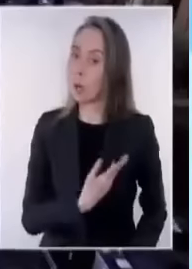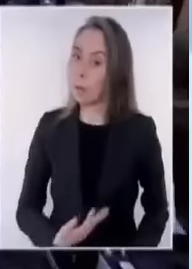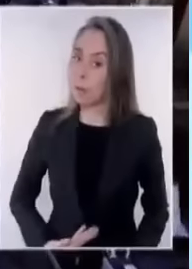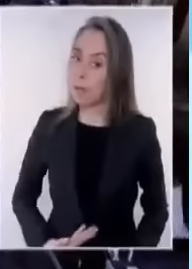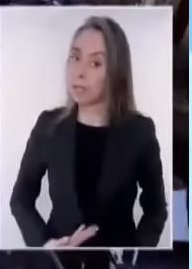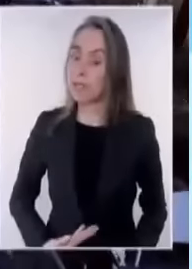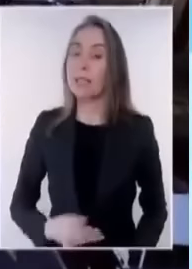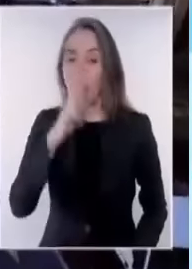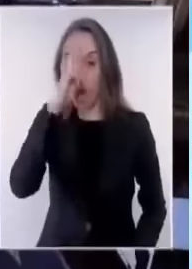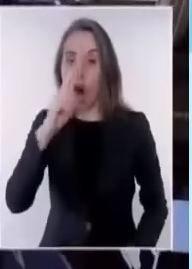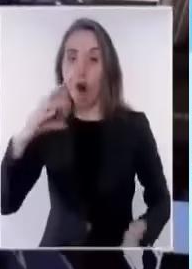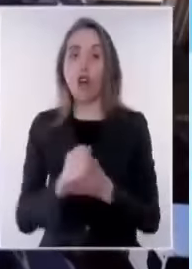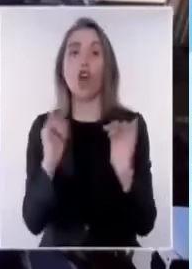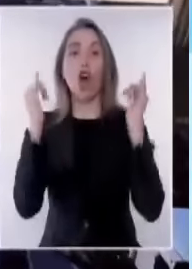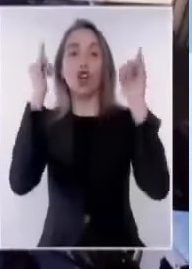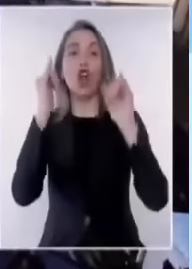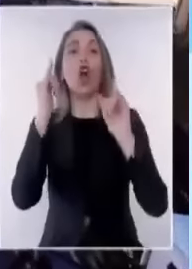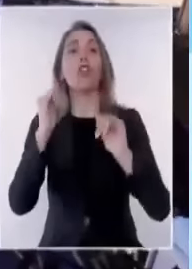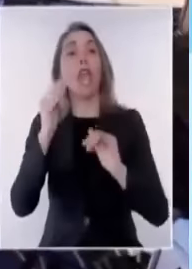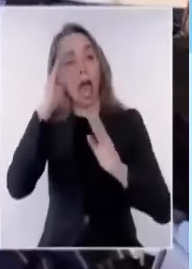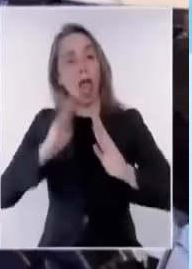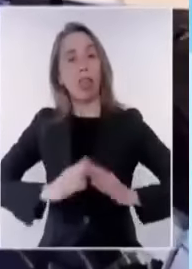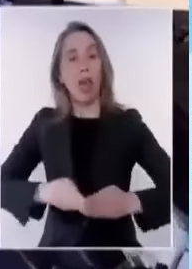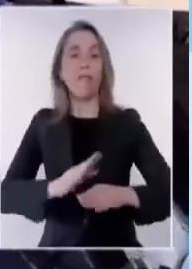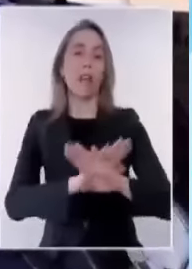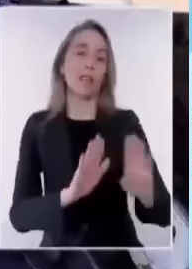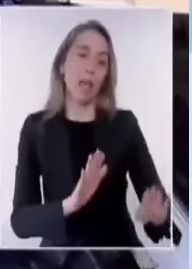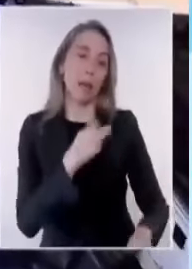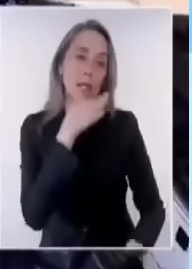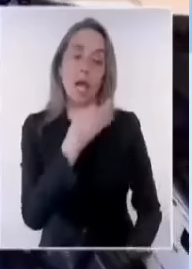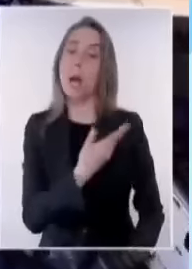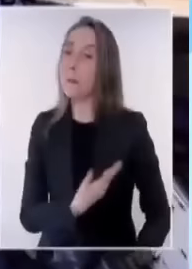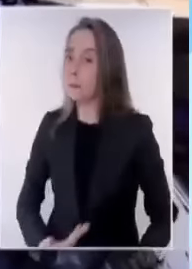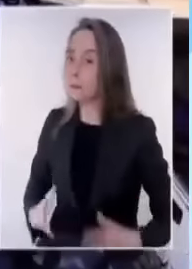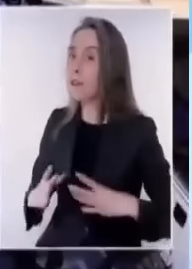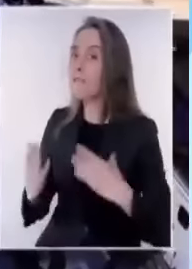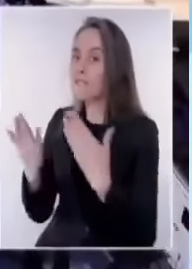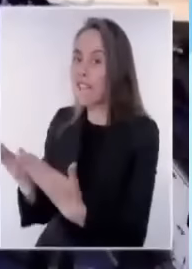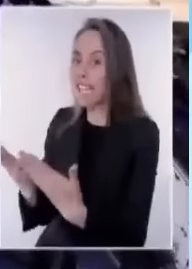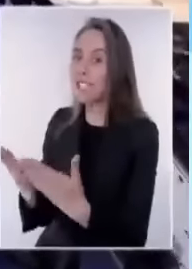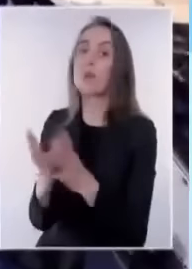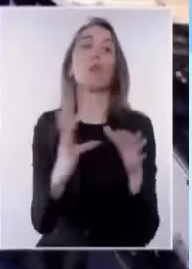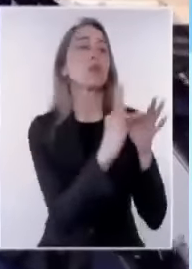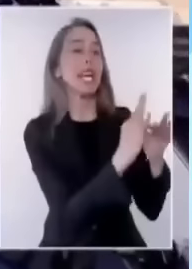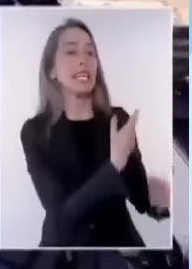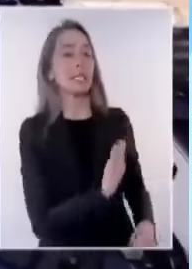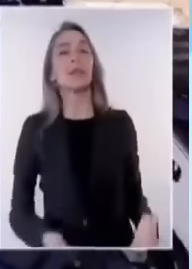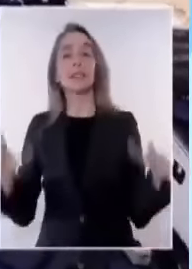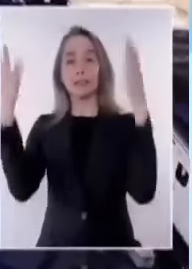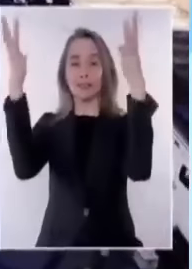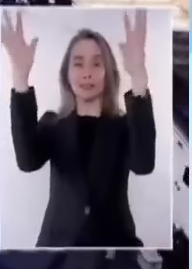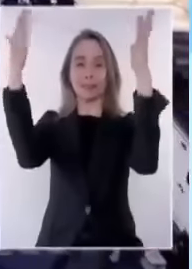Desfile en honor a las glorias navales finalizado. Cierre, impecable, felicitaciones. Muchas gracias,